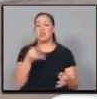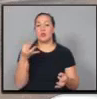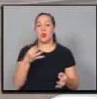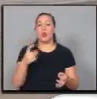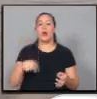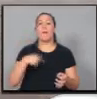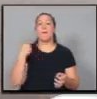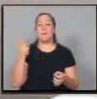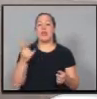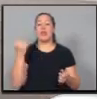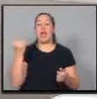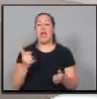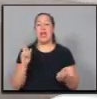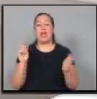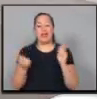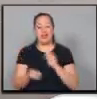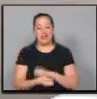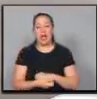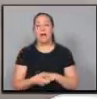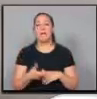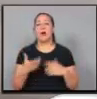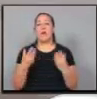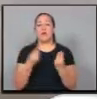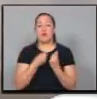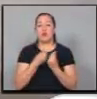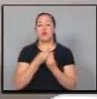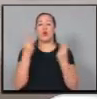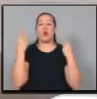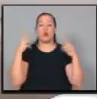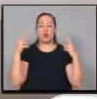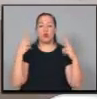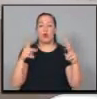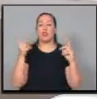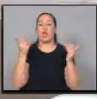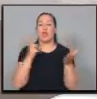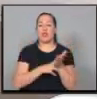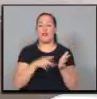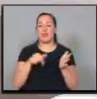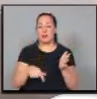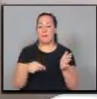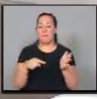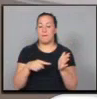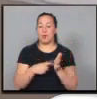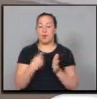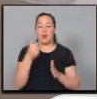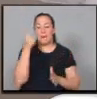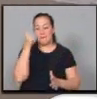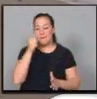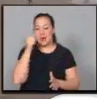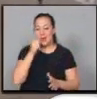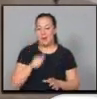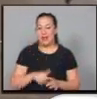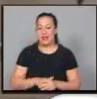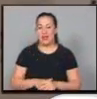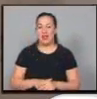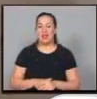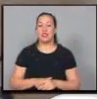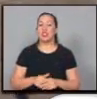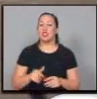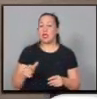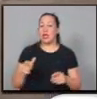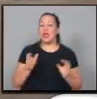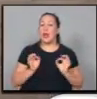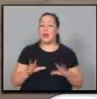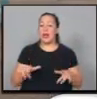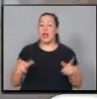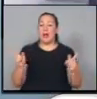mañana un cambio y una gran cantidad de turistas nuevamente ingresando a la ciudad de Mar del Plata. Claro, bueno, ahí está esto de las vacaciones más